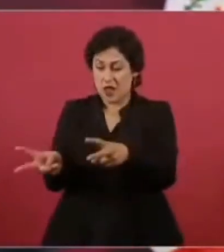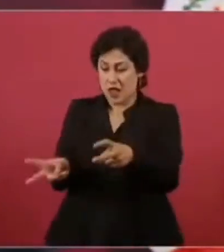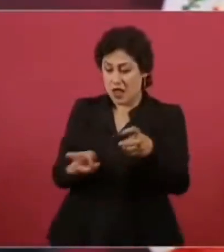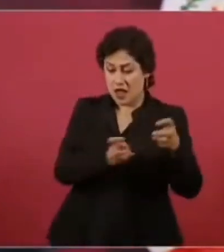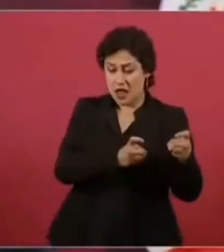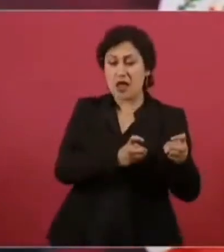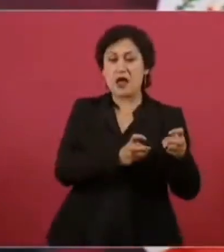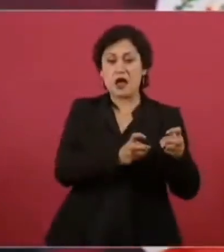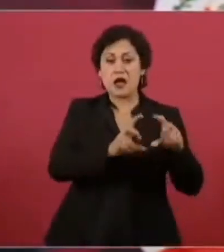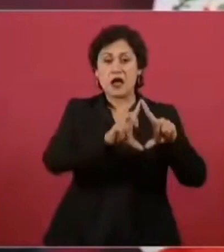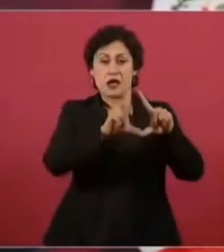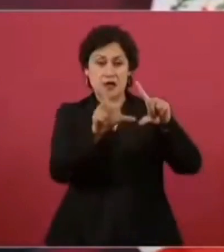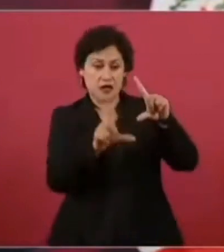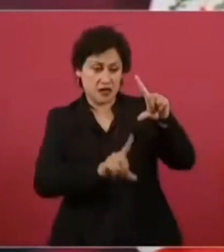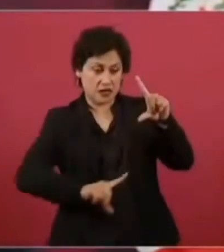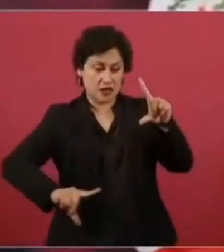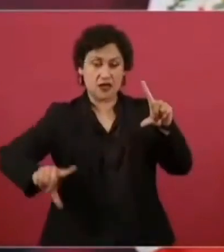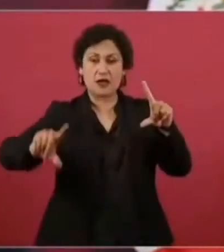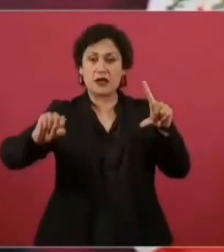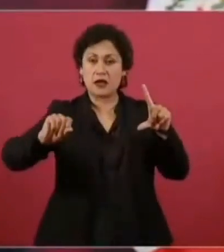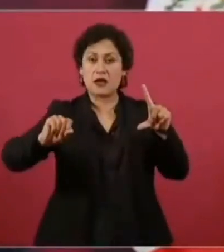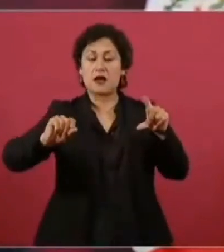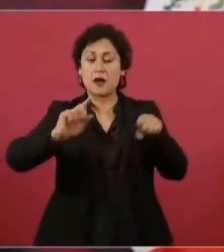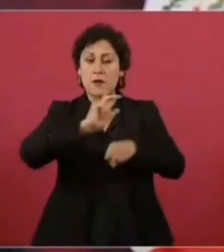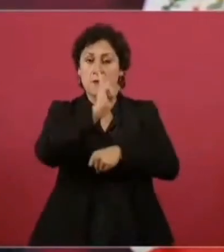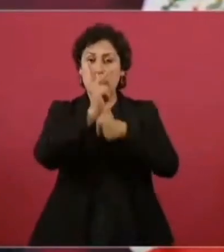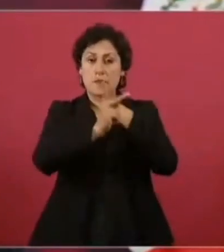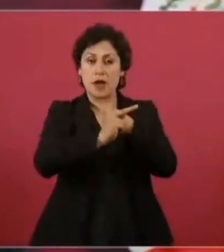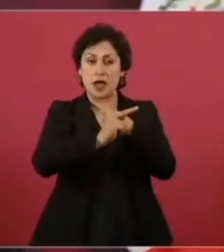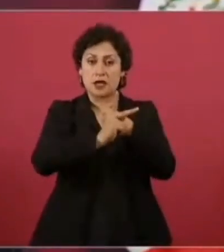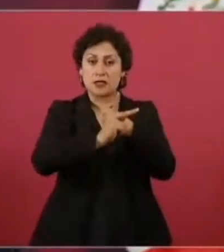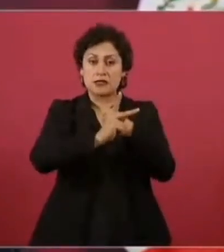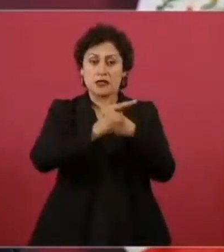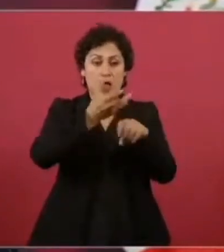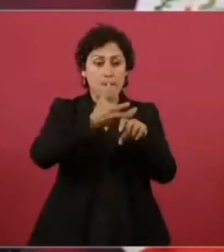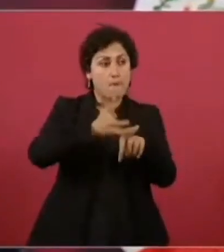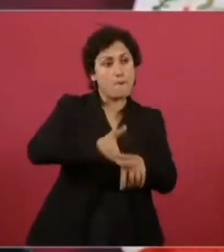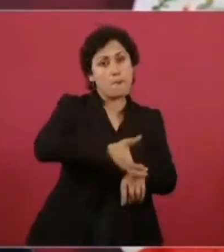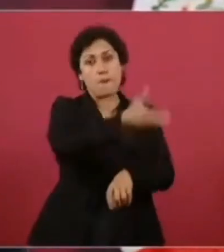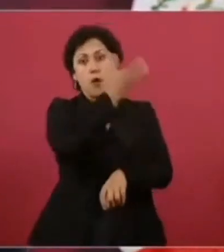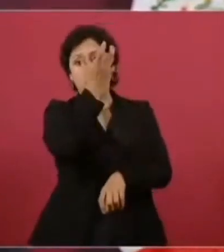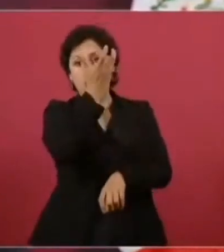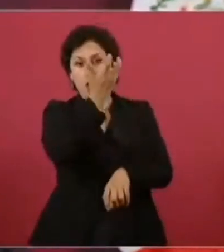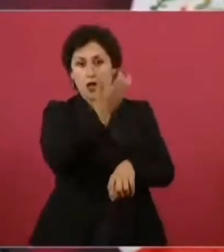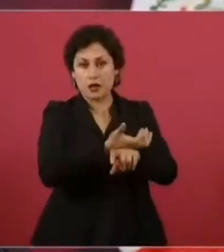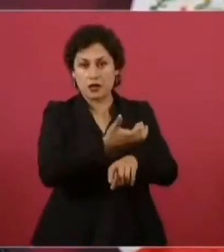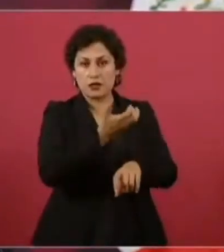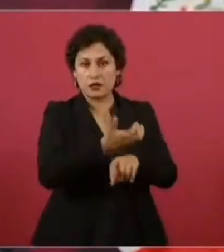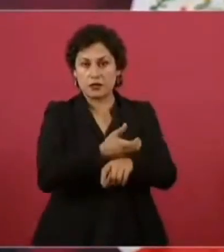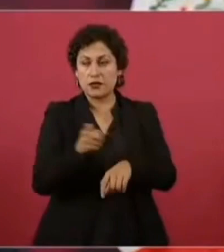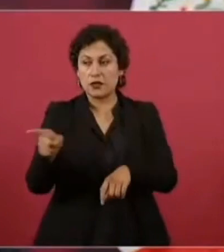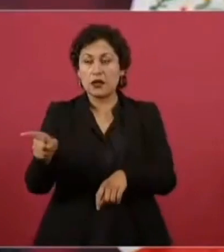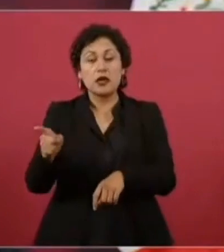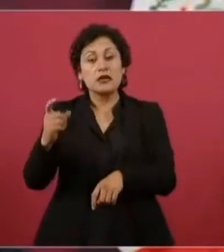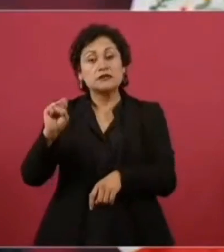quitaron la mitad del territorio, y se tiene que ir al exilio, lo van a buscar los